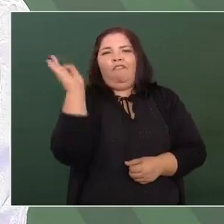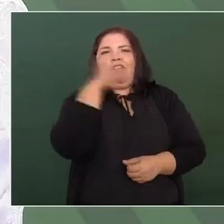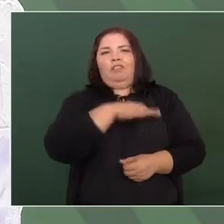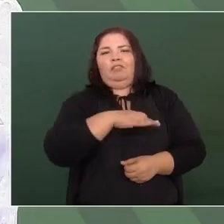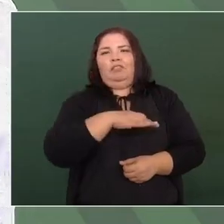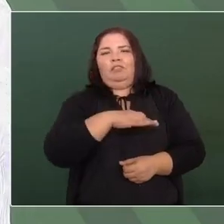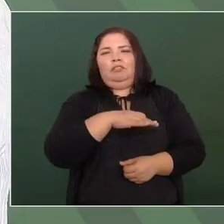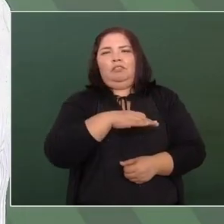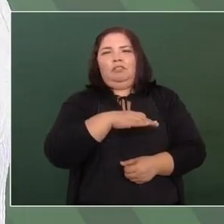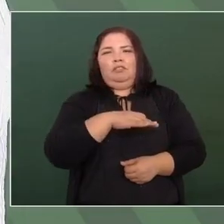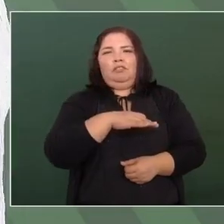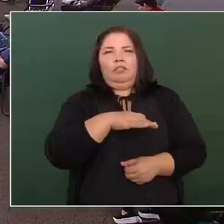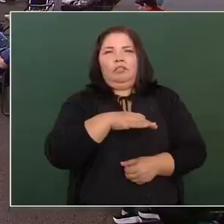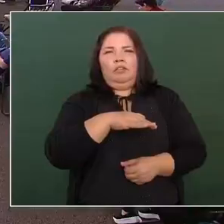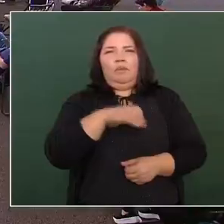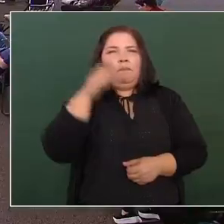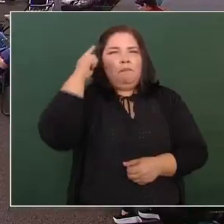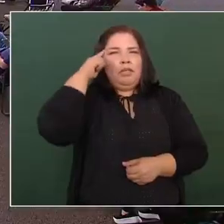del pueblo.